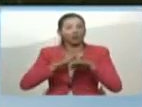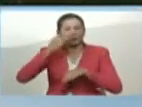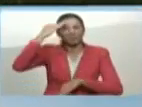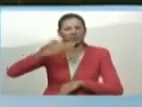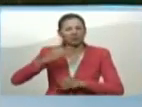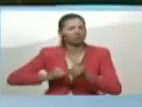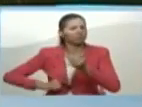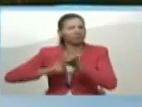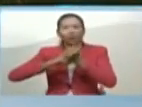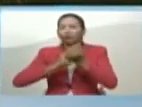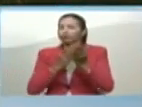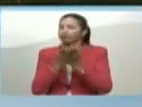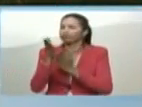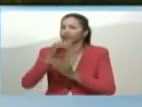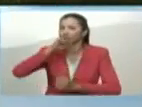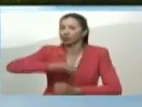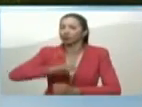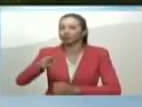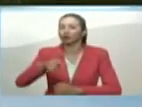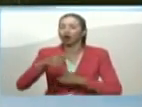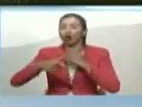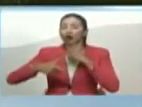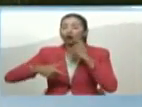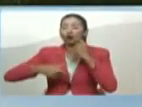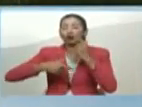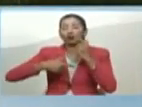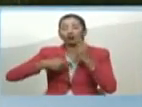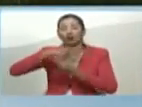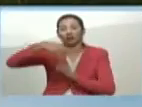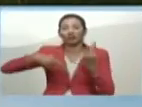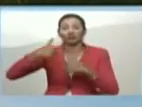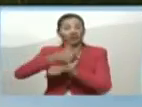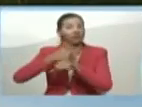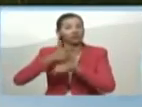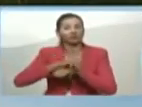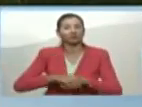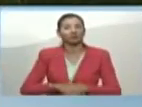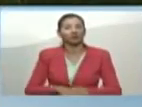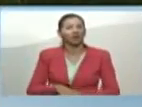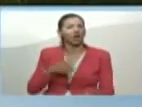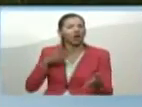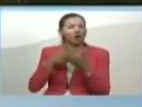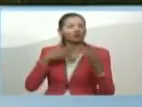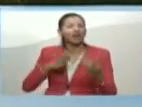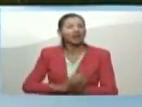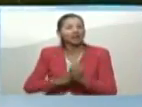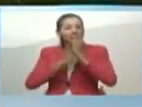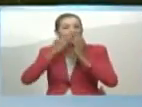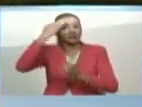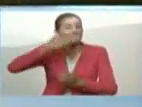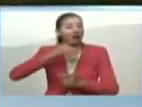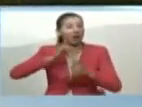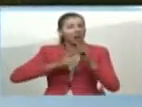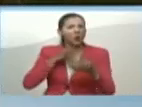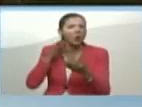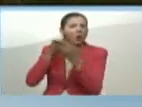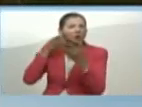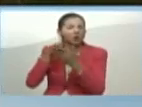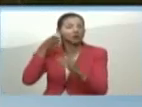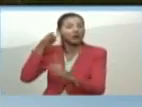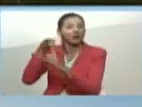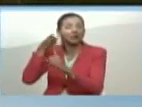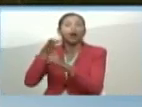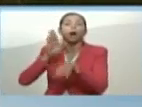antiimperialista. Por eso es que ataca a nuestros jefes militares, líderes militares, porque la embajada